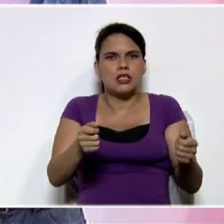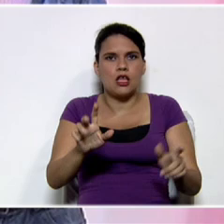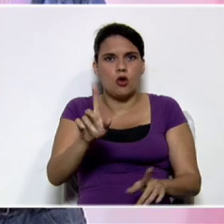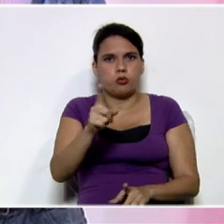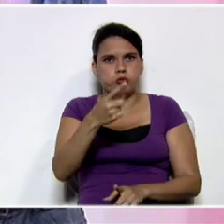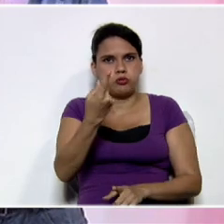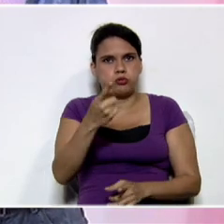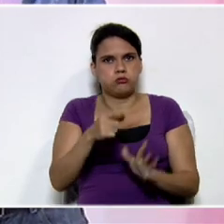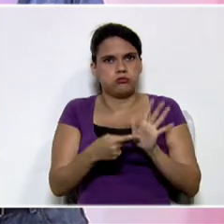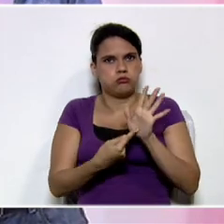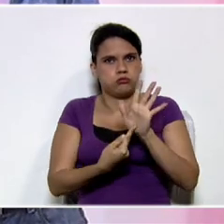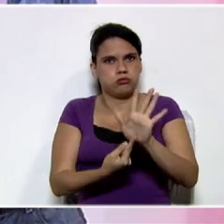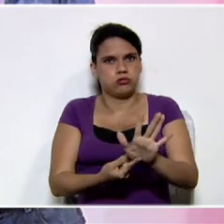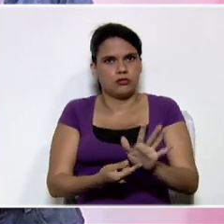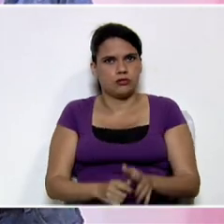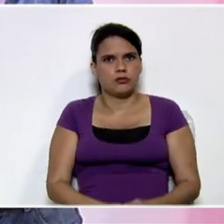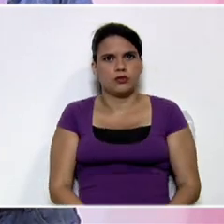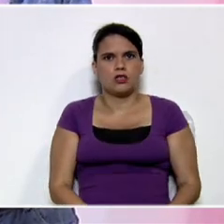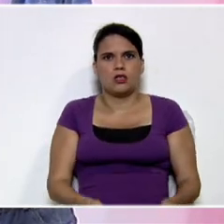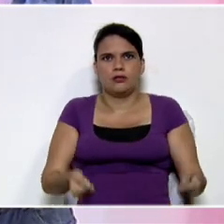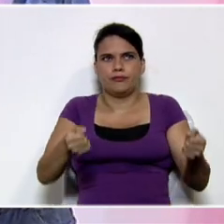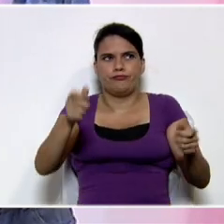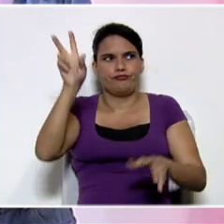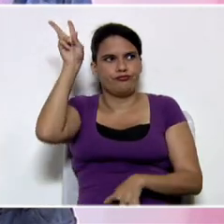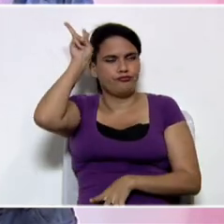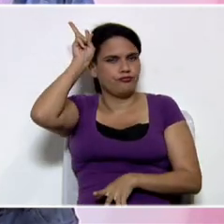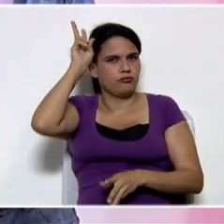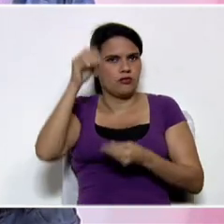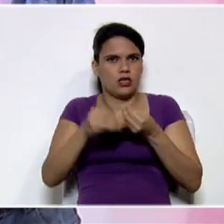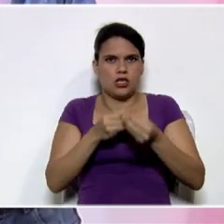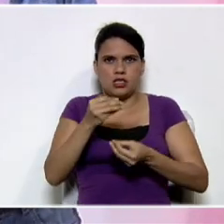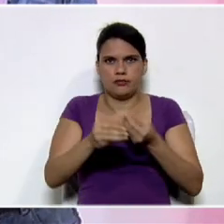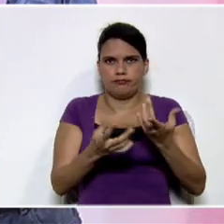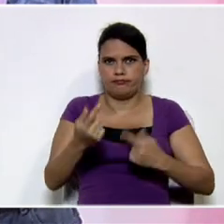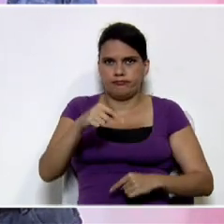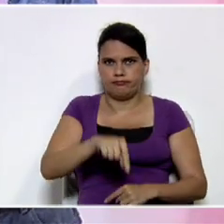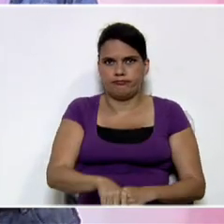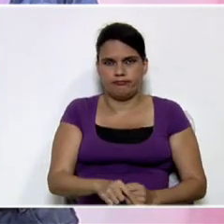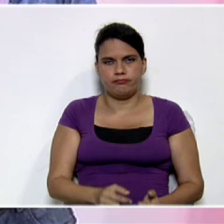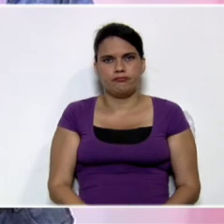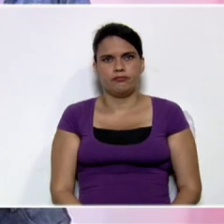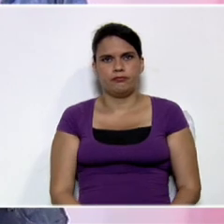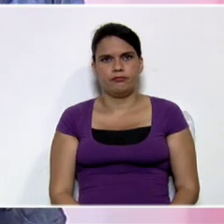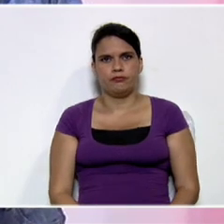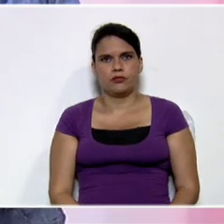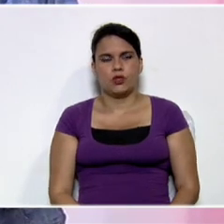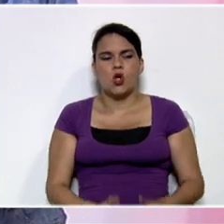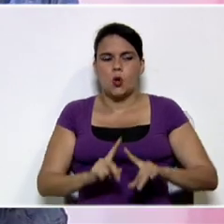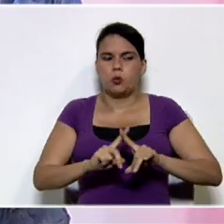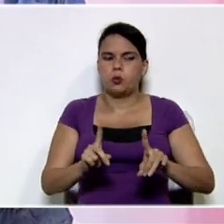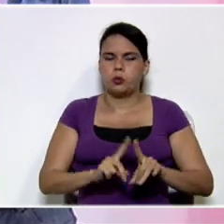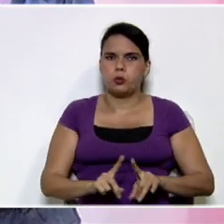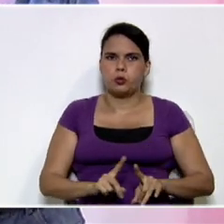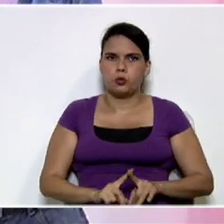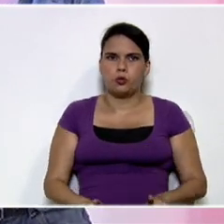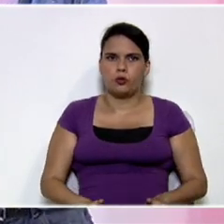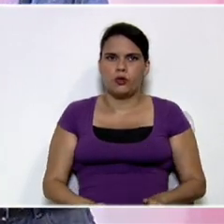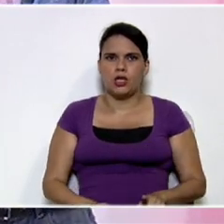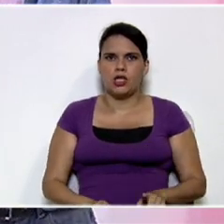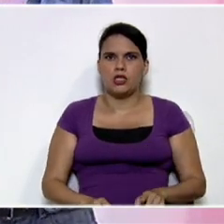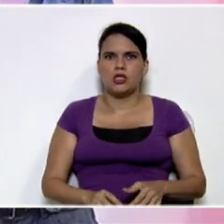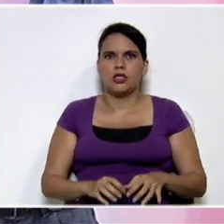más representativas son las cesterías indígenas que se realizan en la actualidad con diferentes tipos de